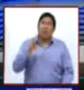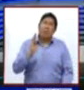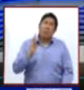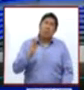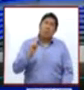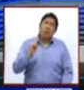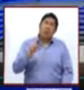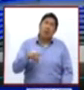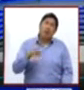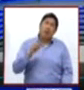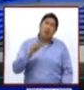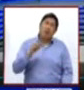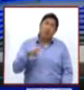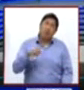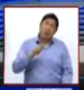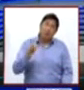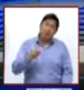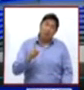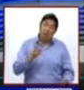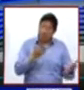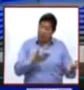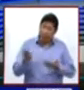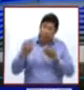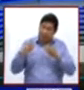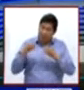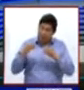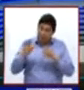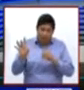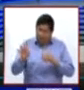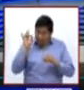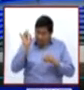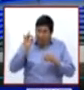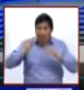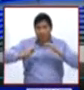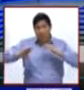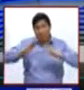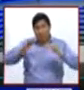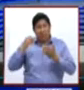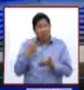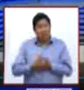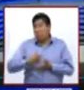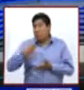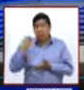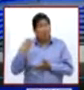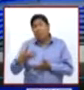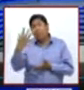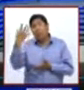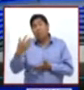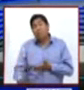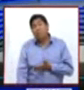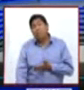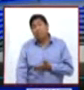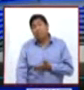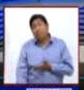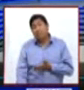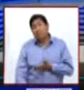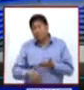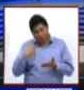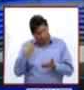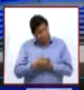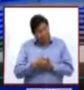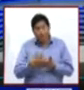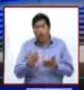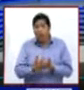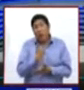fin de semana la llevaron a la señora a una tienda, ella escogió la máquina y sin medir, ellos agarraron y pagaron una